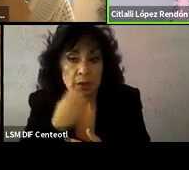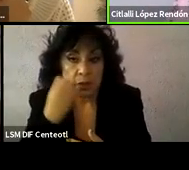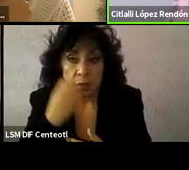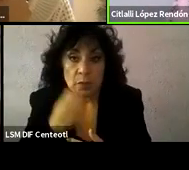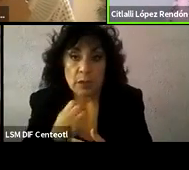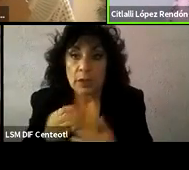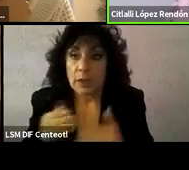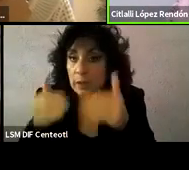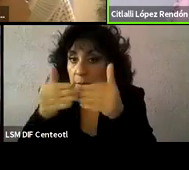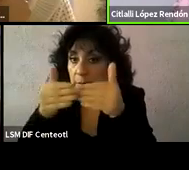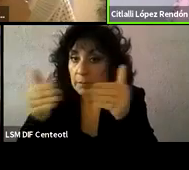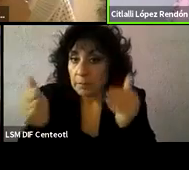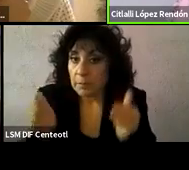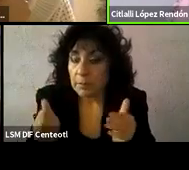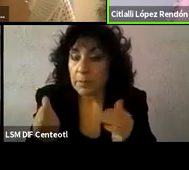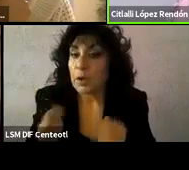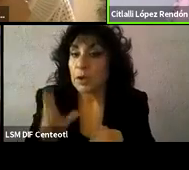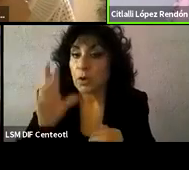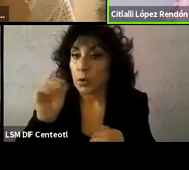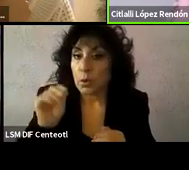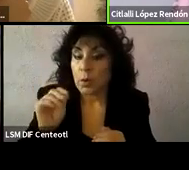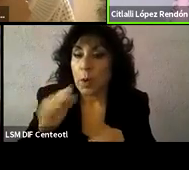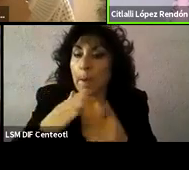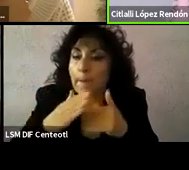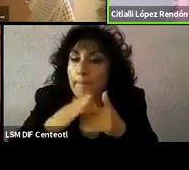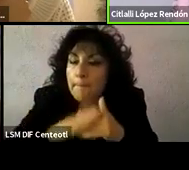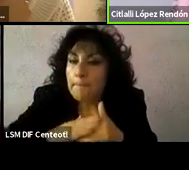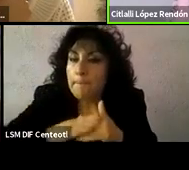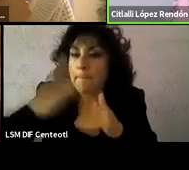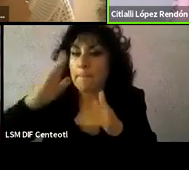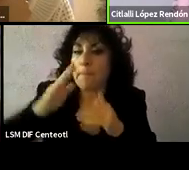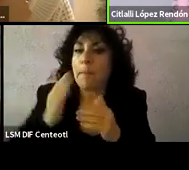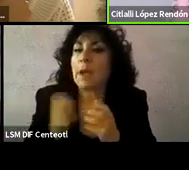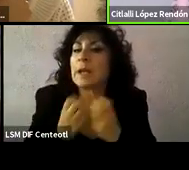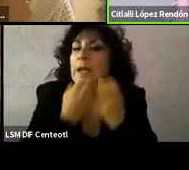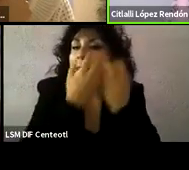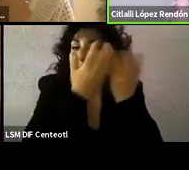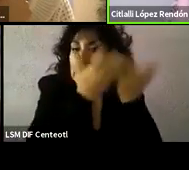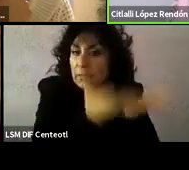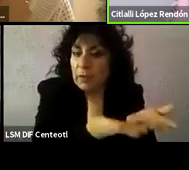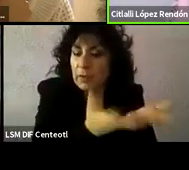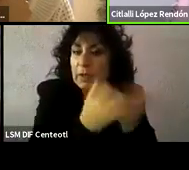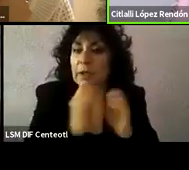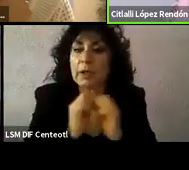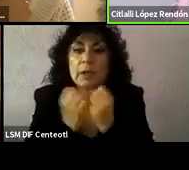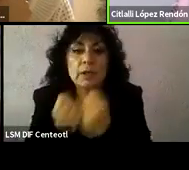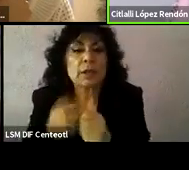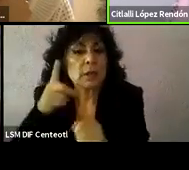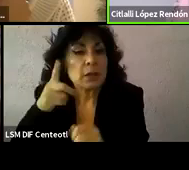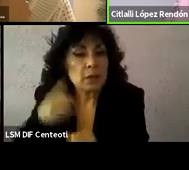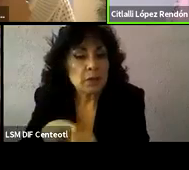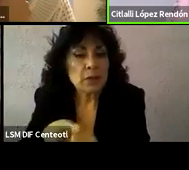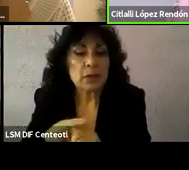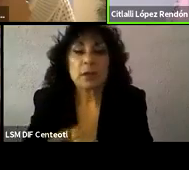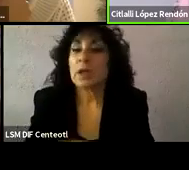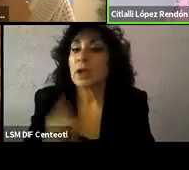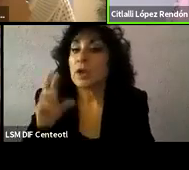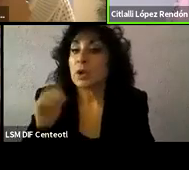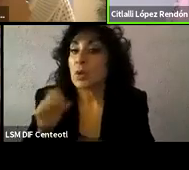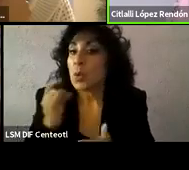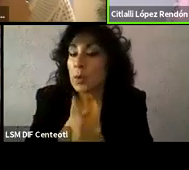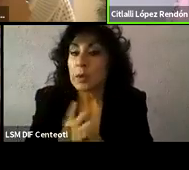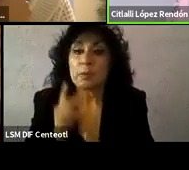como algo que trasciende ese espacio escolar, de manera que no solo tenga lugar en la política educativa, sino que sea un